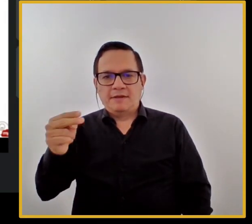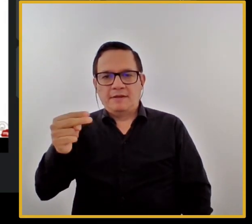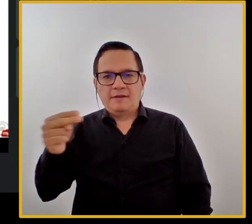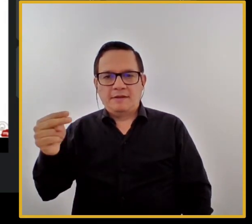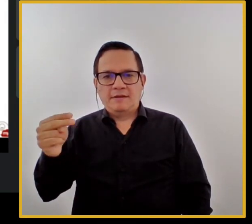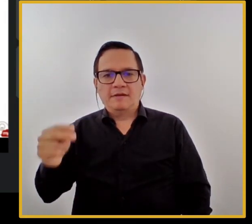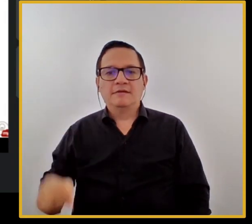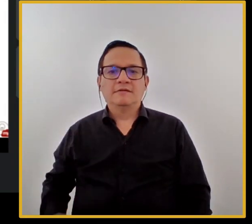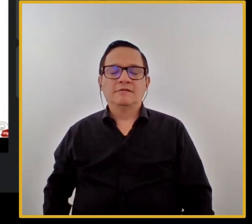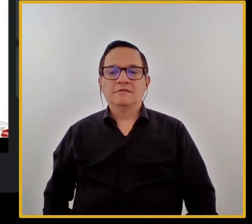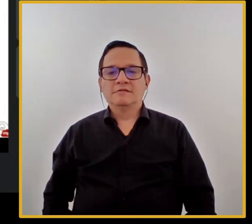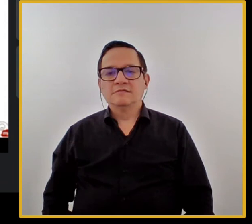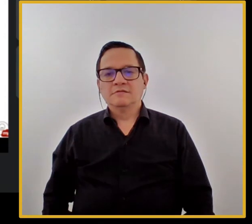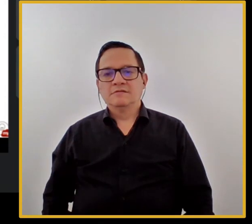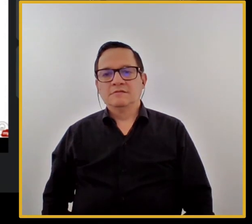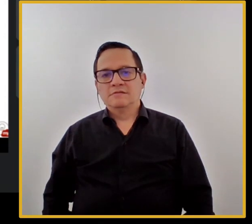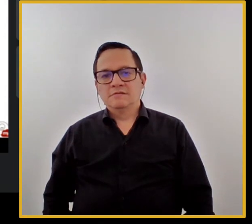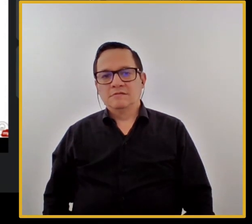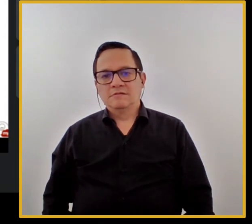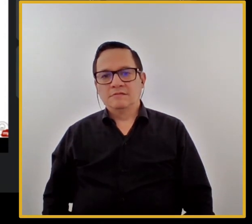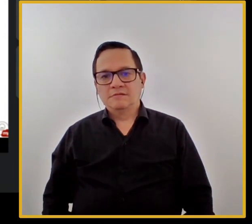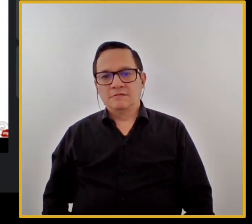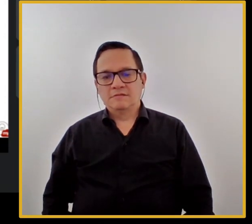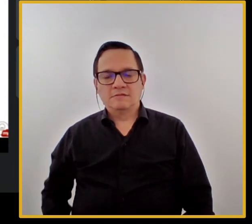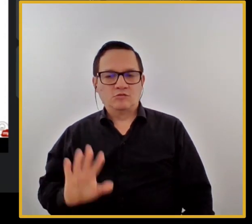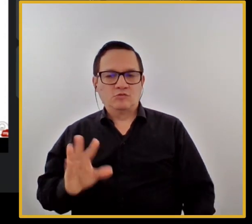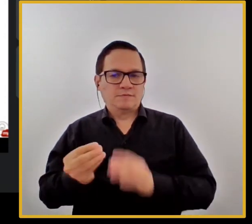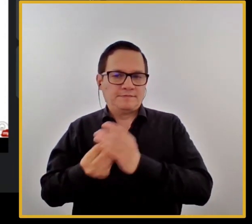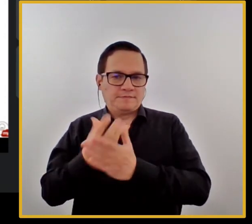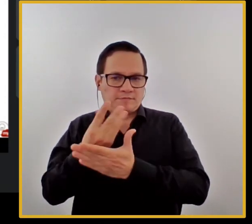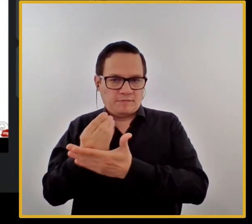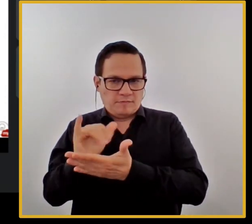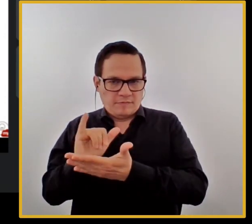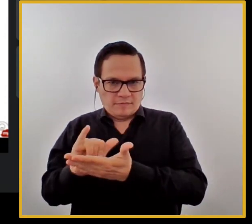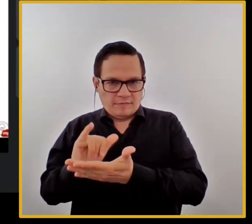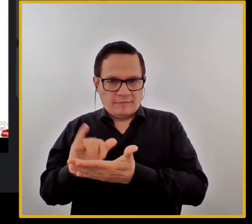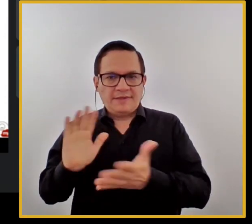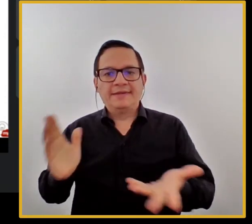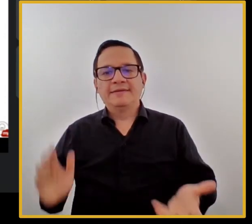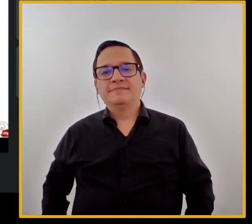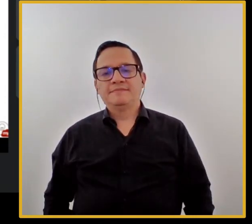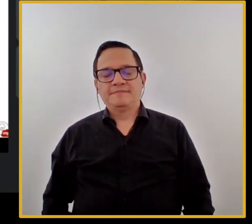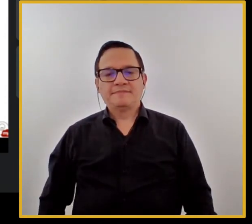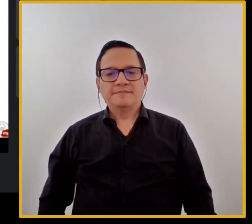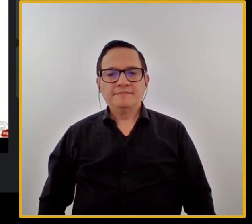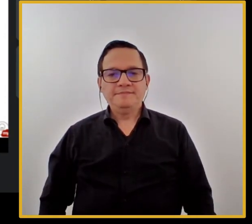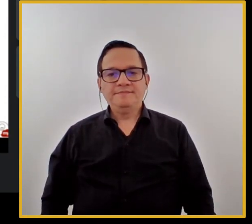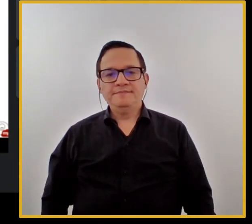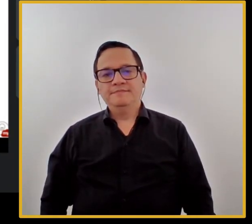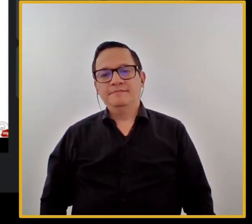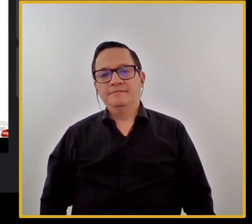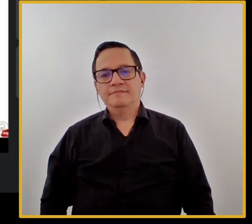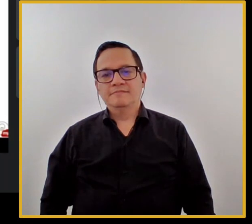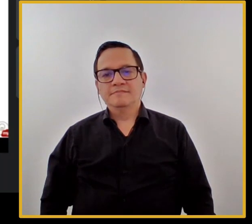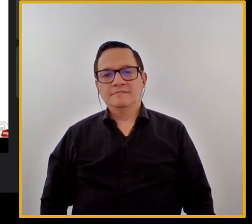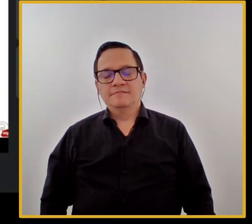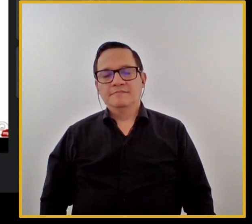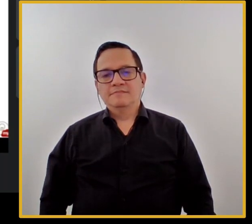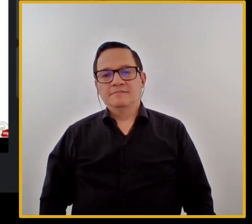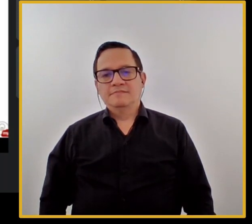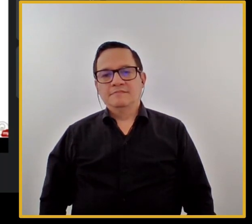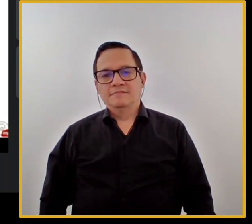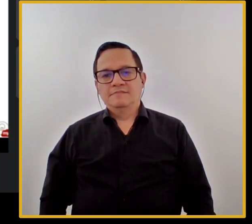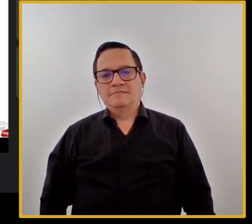logaritmo de A más logaritmo de B, pues allí me va a quedar el producto de sus logaritmos, ¿no? Igual logaritmo de A por B,